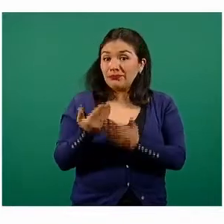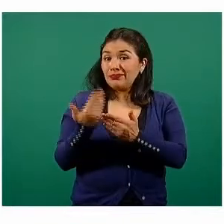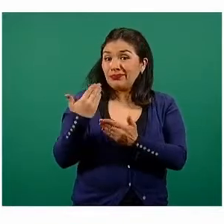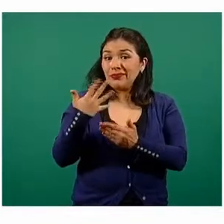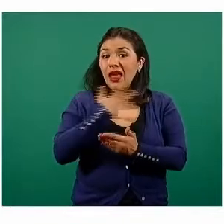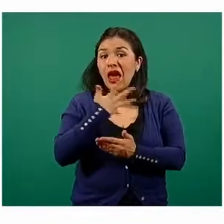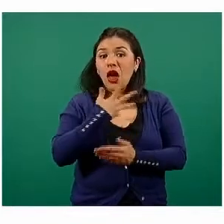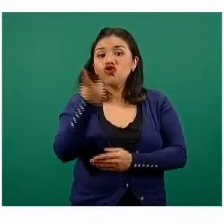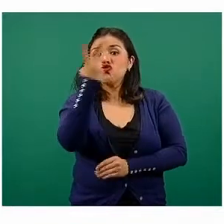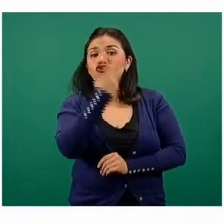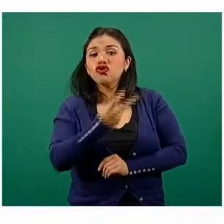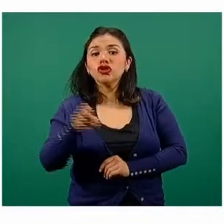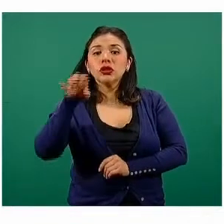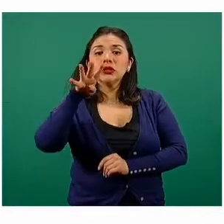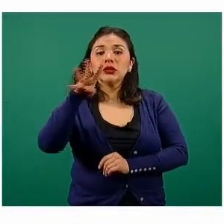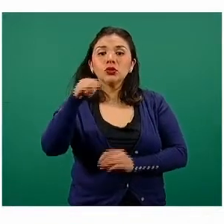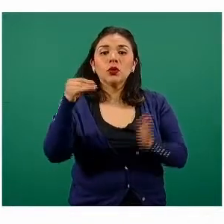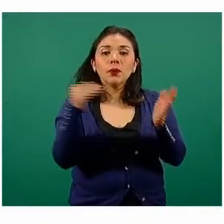son estas